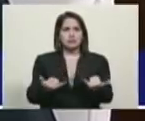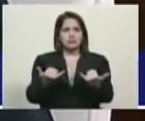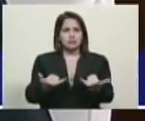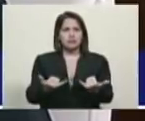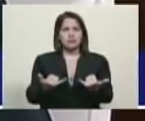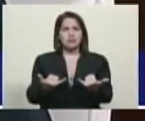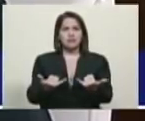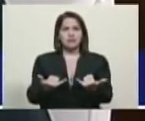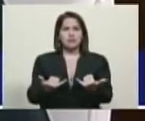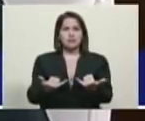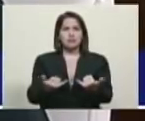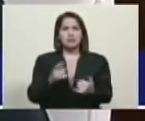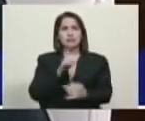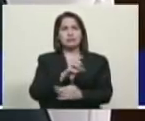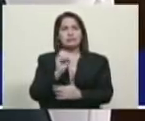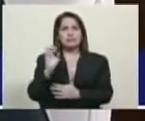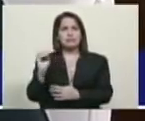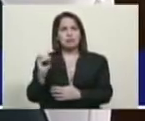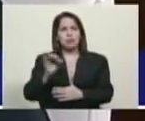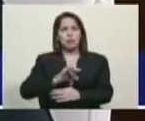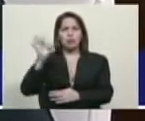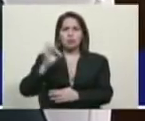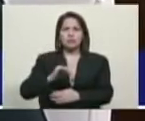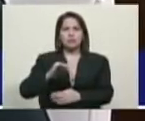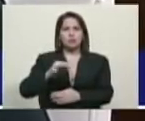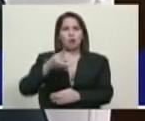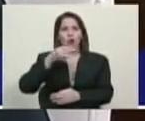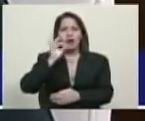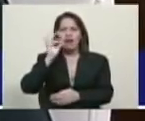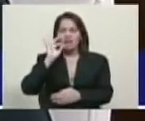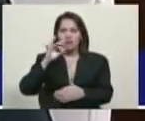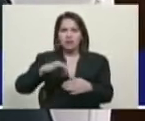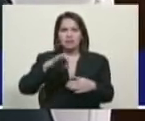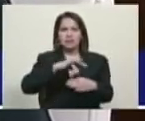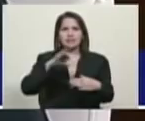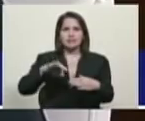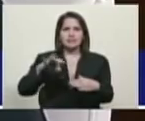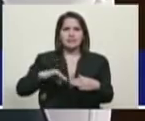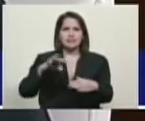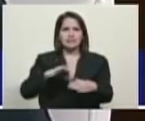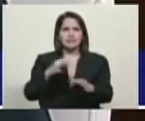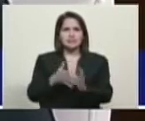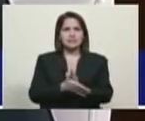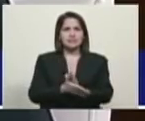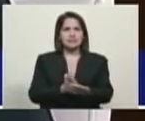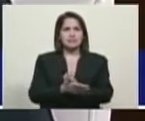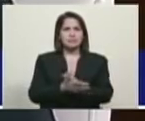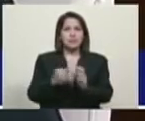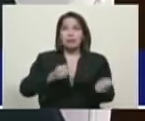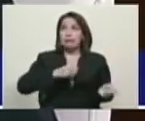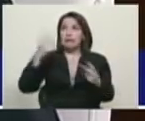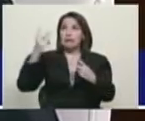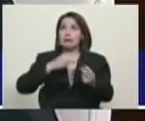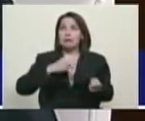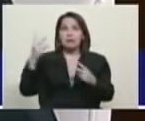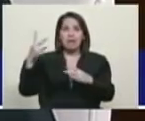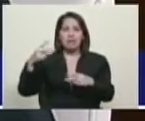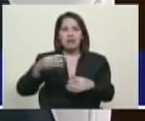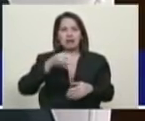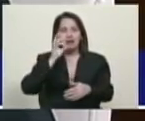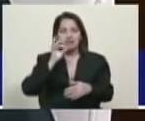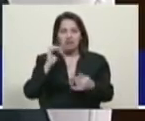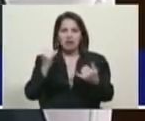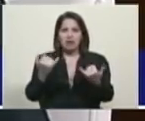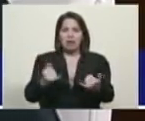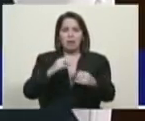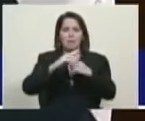industrial, y un 100% en semilla de café, que también tenemos 2 años que no importamos ni café ni semilla de papa, y ahí van